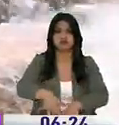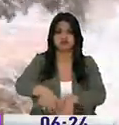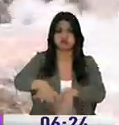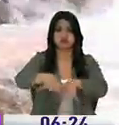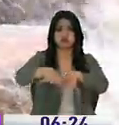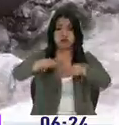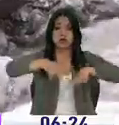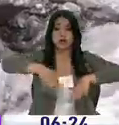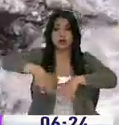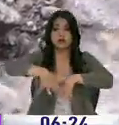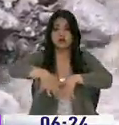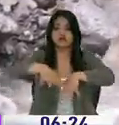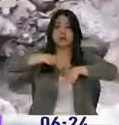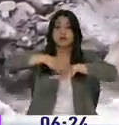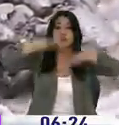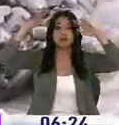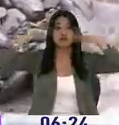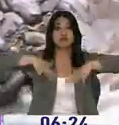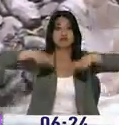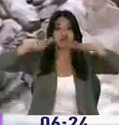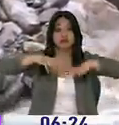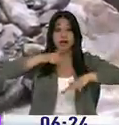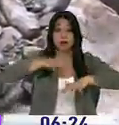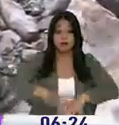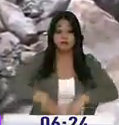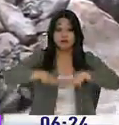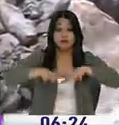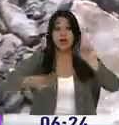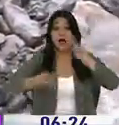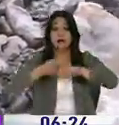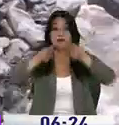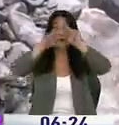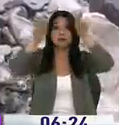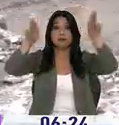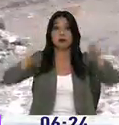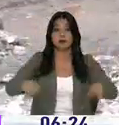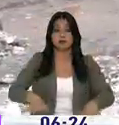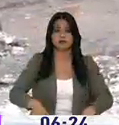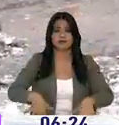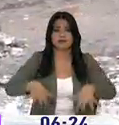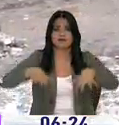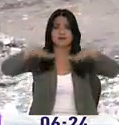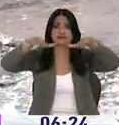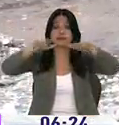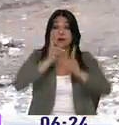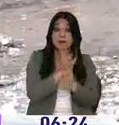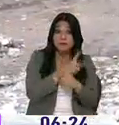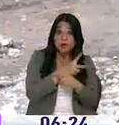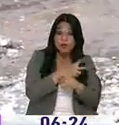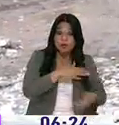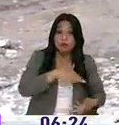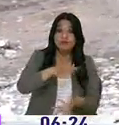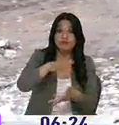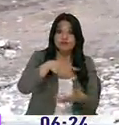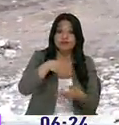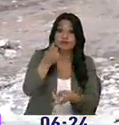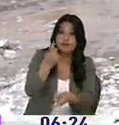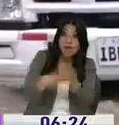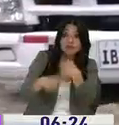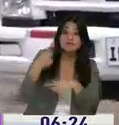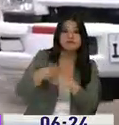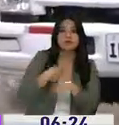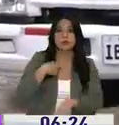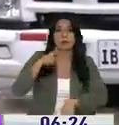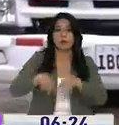del cauce por el fuerte invierno. Las aguas llegaron hasta el puente peatonal que existe en la zona, impidiendo que los productos que salen hacia los mercados no puedan pasar. Se